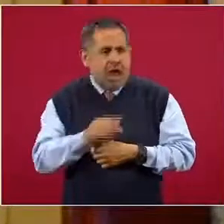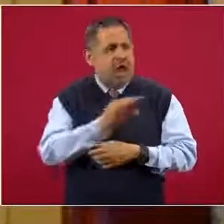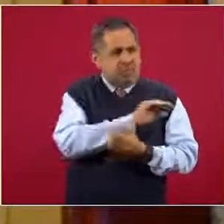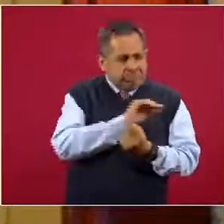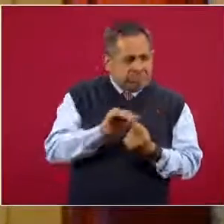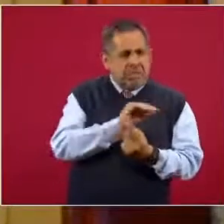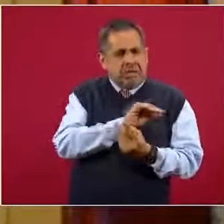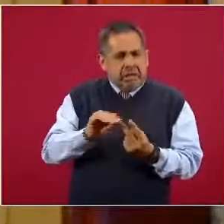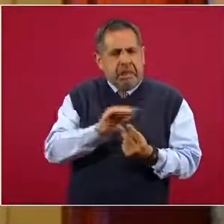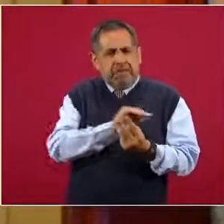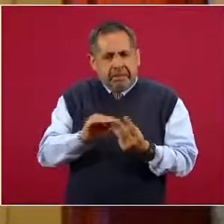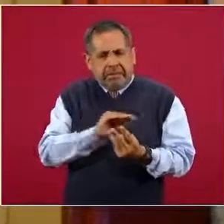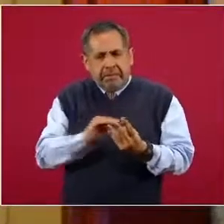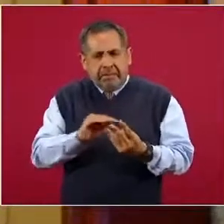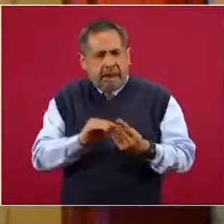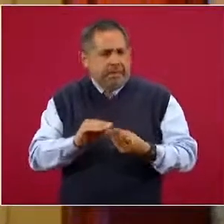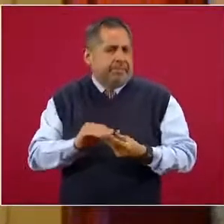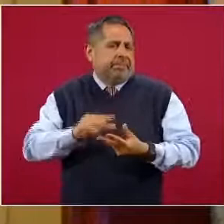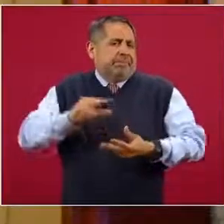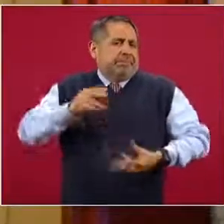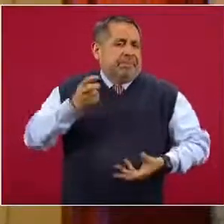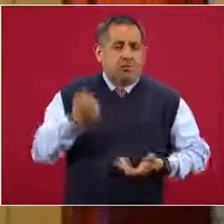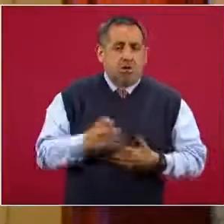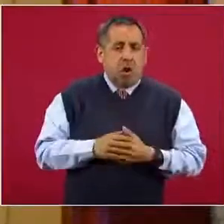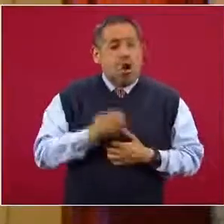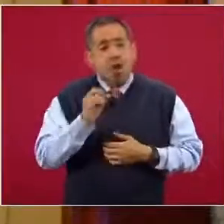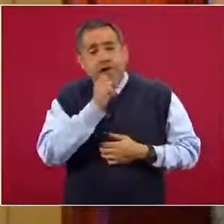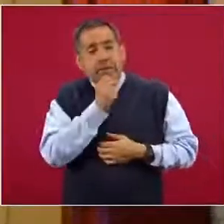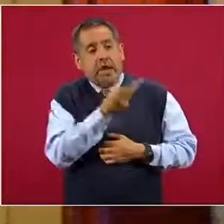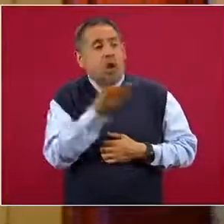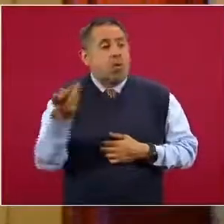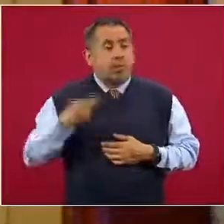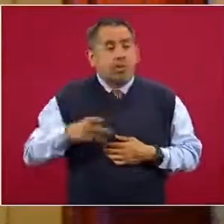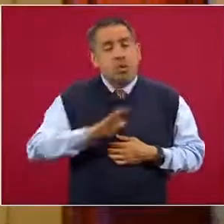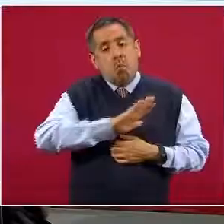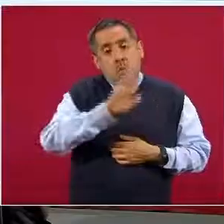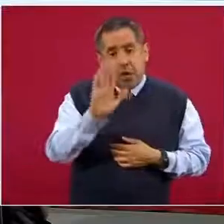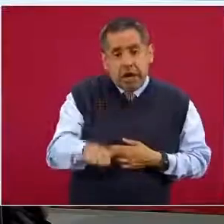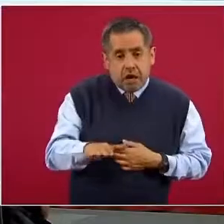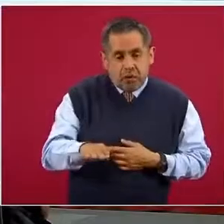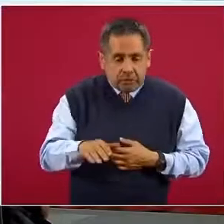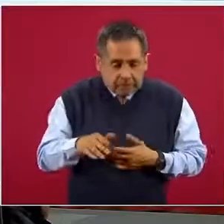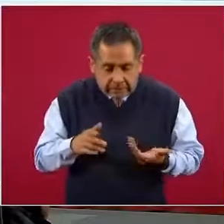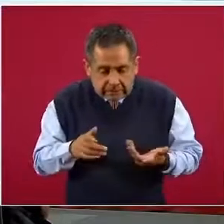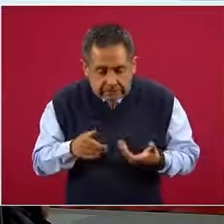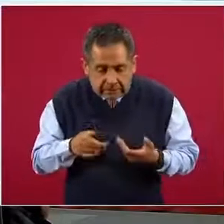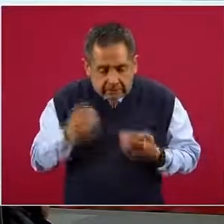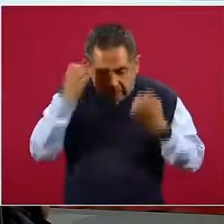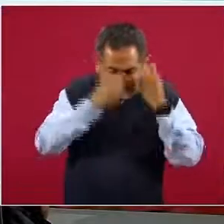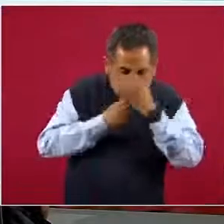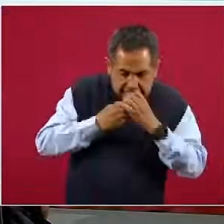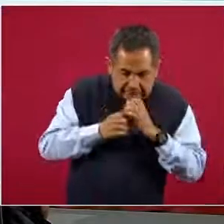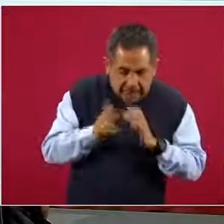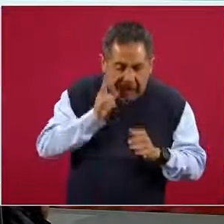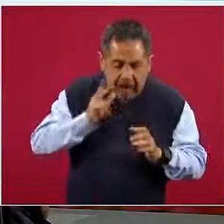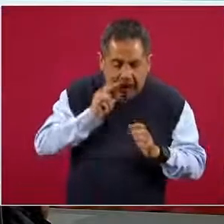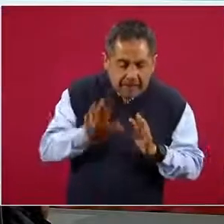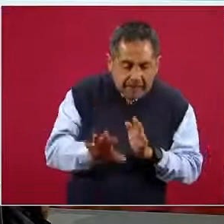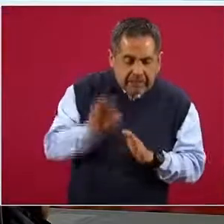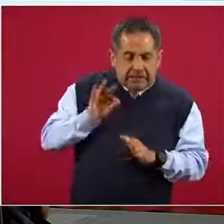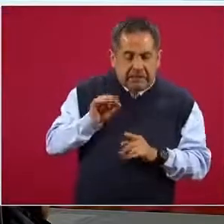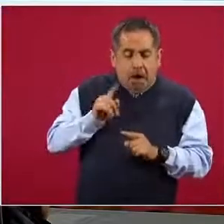aquellas defunciones que precisamente no tuvieron la oportunidad de ser muestreadas, de otorgar una muestra para